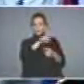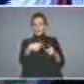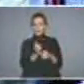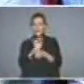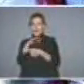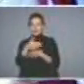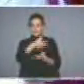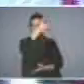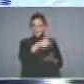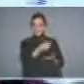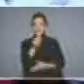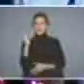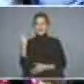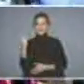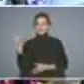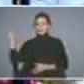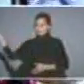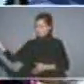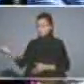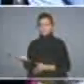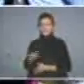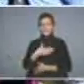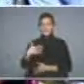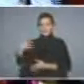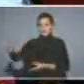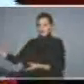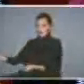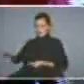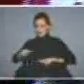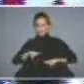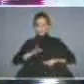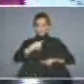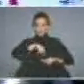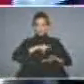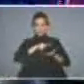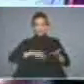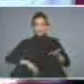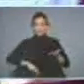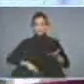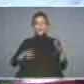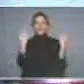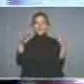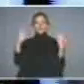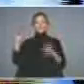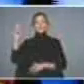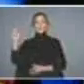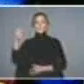Y Pablito lo tenemos aquí. Y Pablito ha querido darnos la carta para que nosotros la leamos. Un aplauso para Pablito.